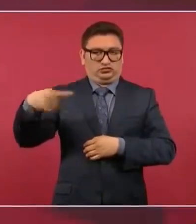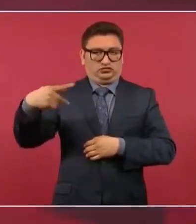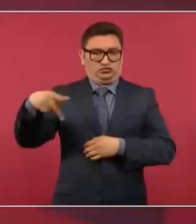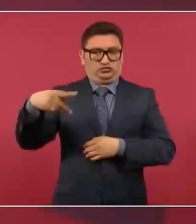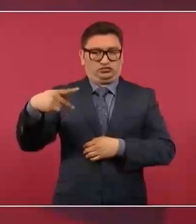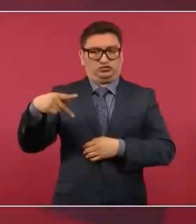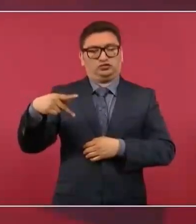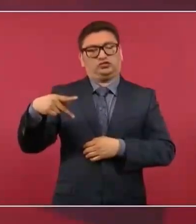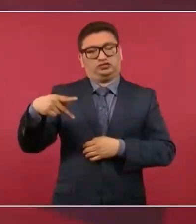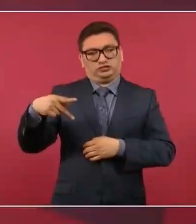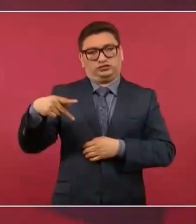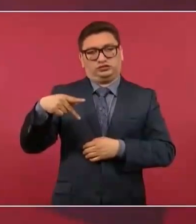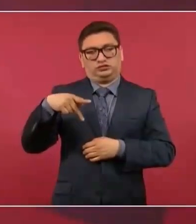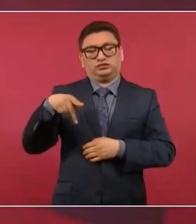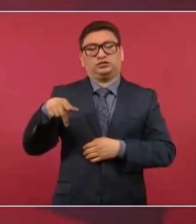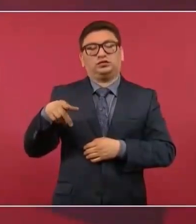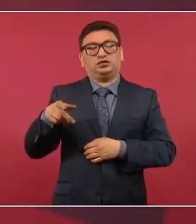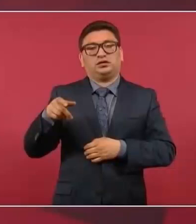la